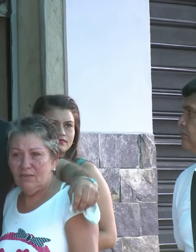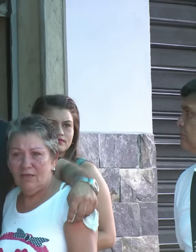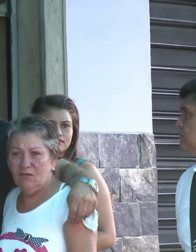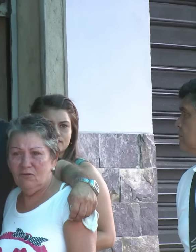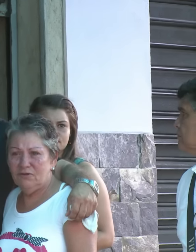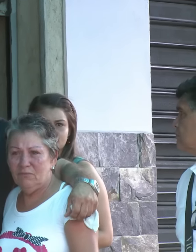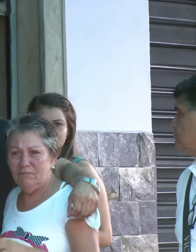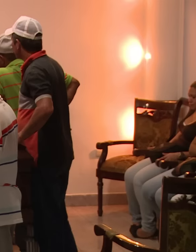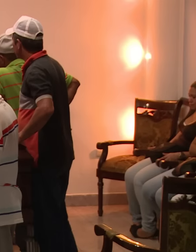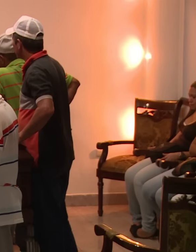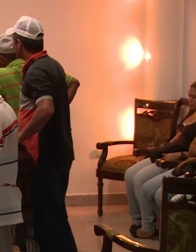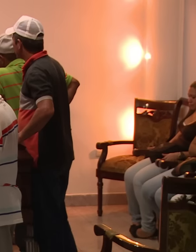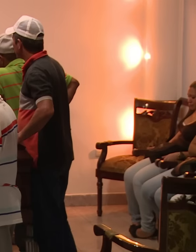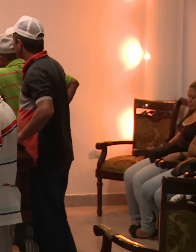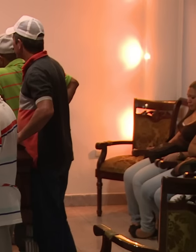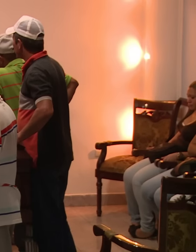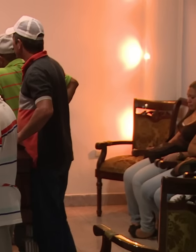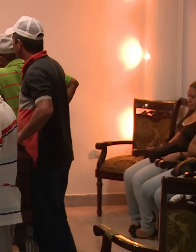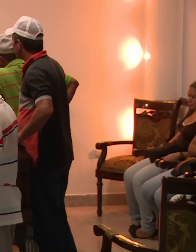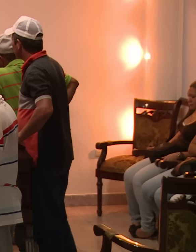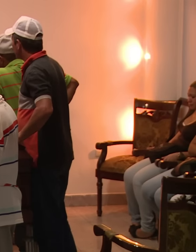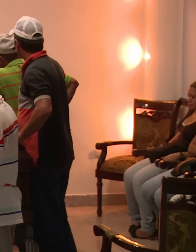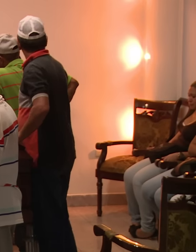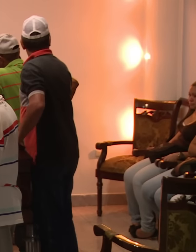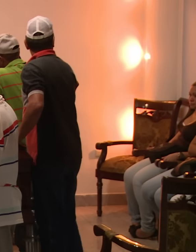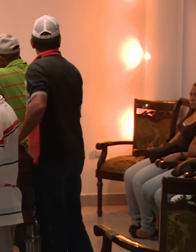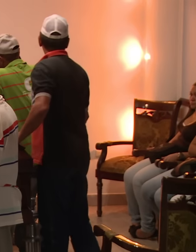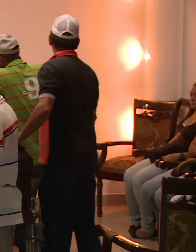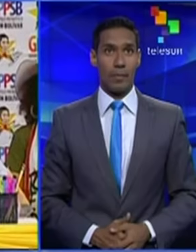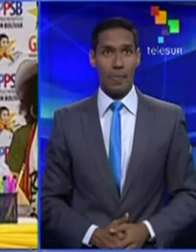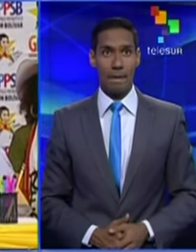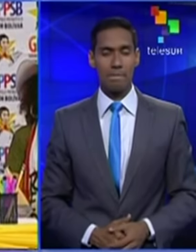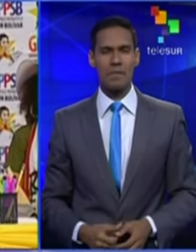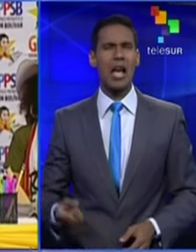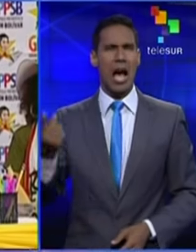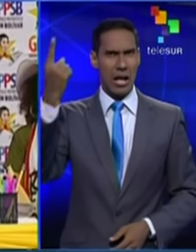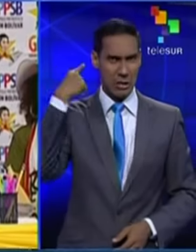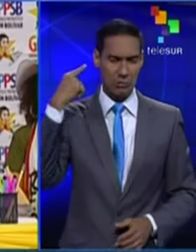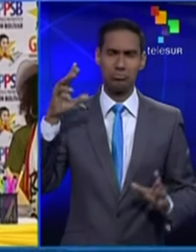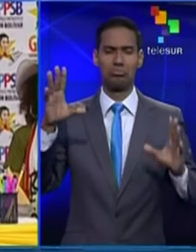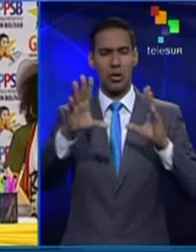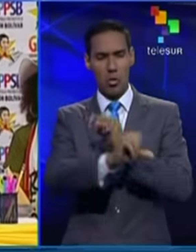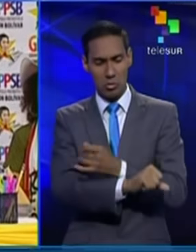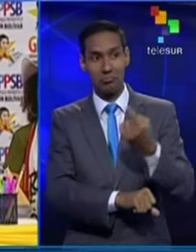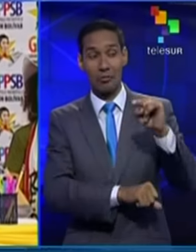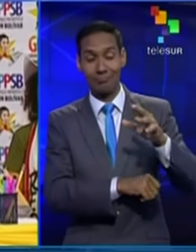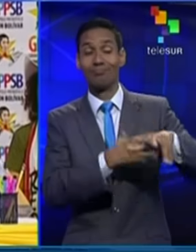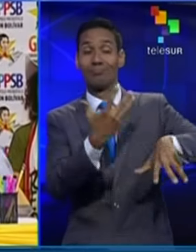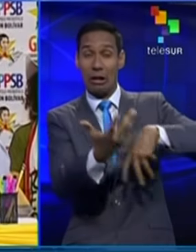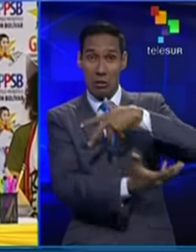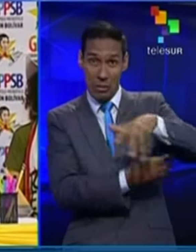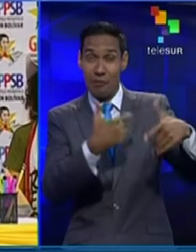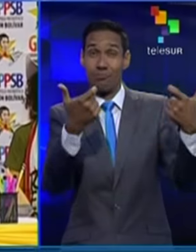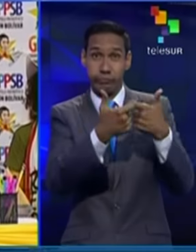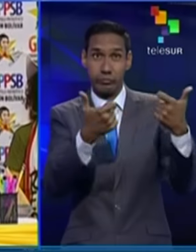baleado durante un mitin de campaña en el estado Guárico, en el que ella también se encontraba. El gobierno dijo que el asesinato era resultado de un ajuste de cuentas